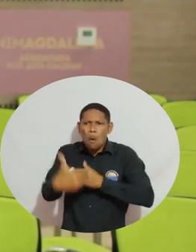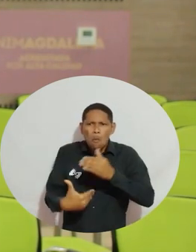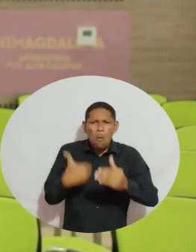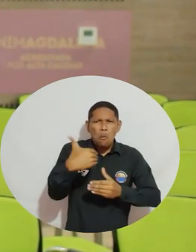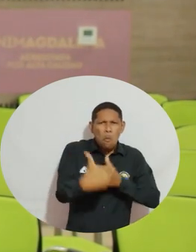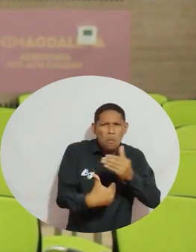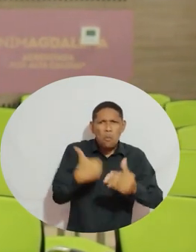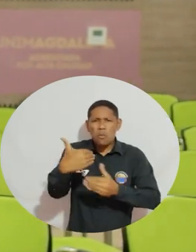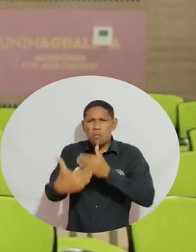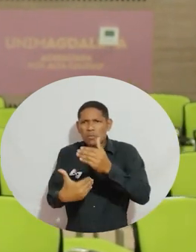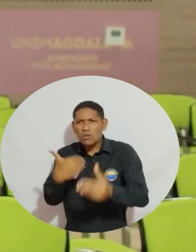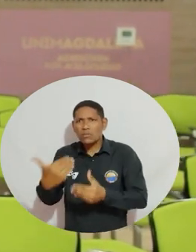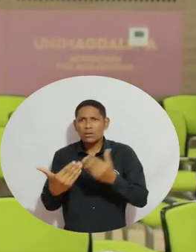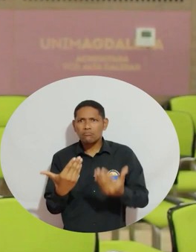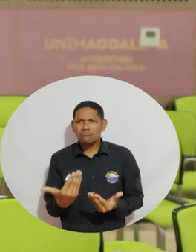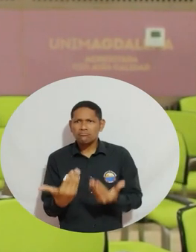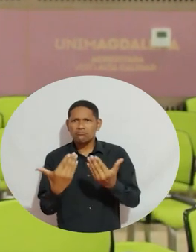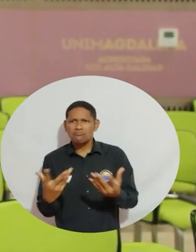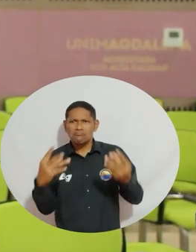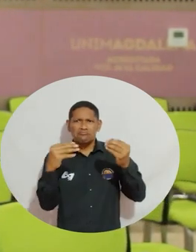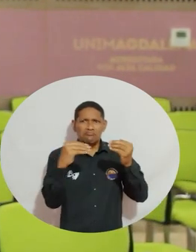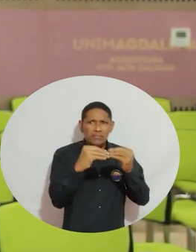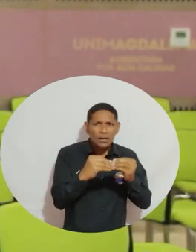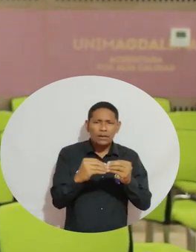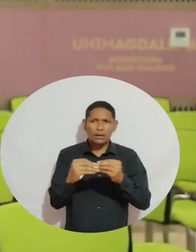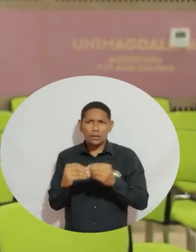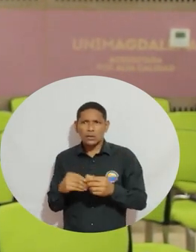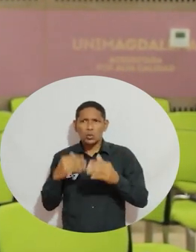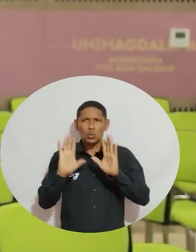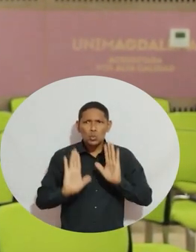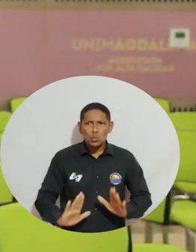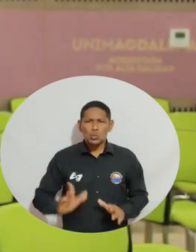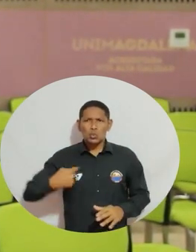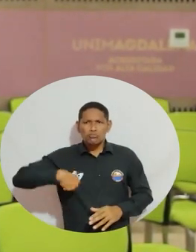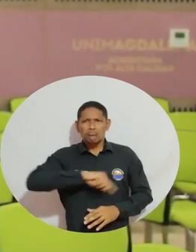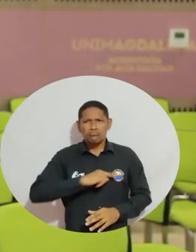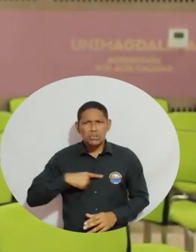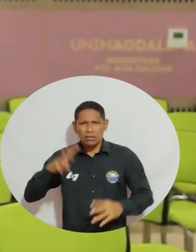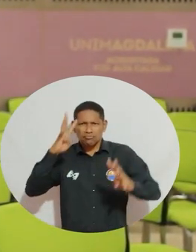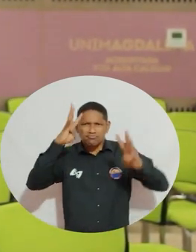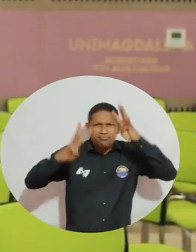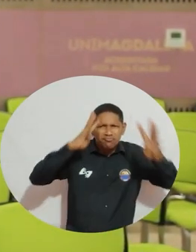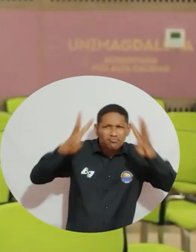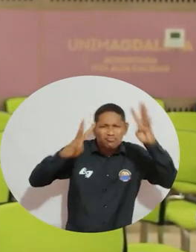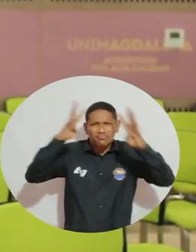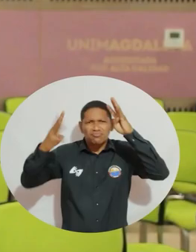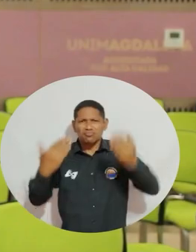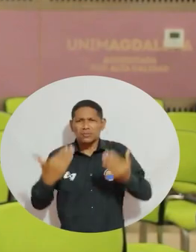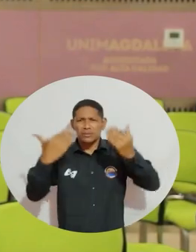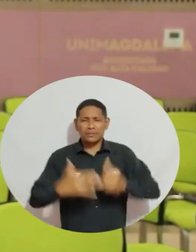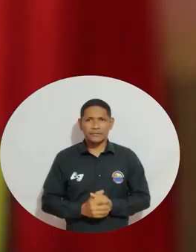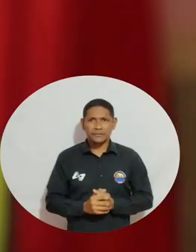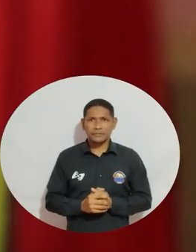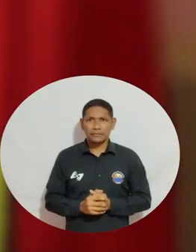tengamos conciencia de que en la vida de la docencia universitaria tenemos que estar siempre creando, innovando, ser disruptivos como